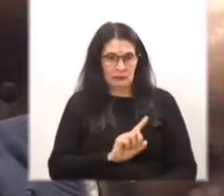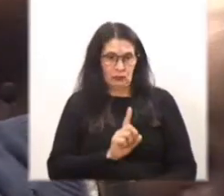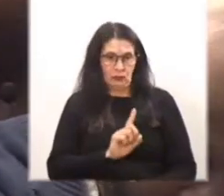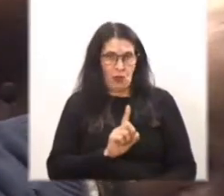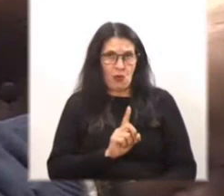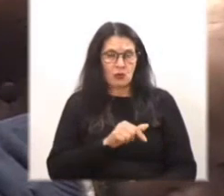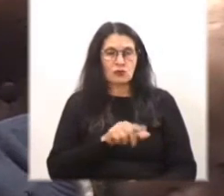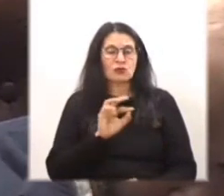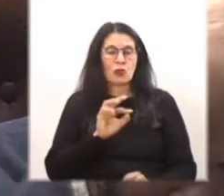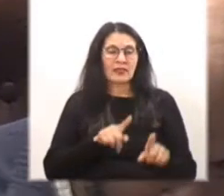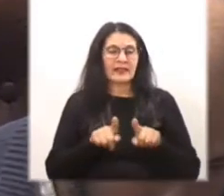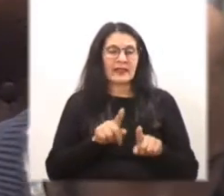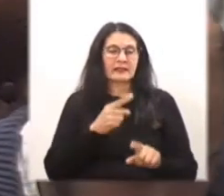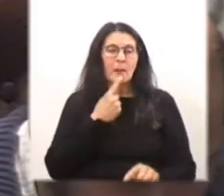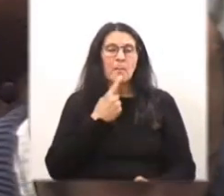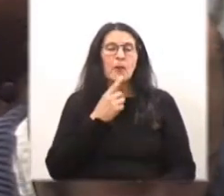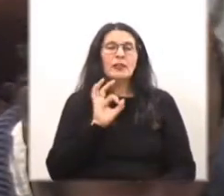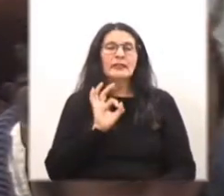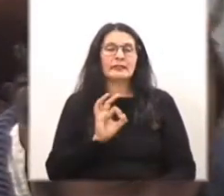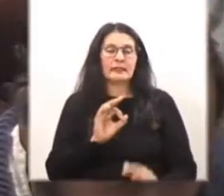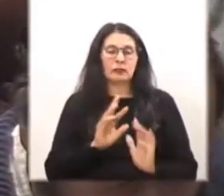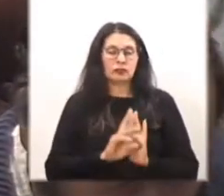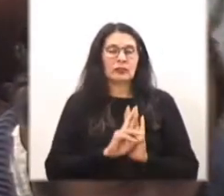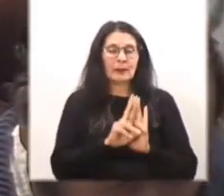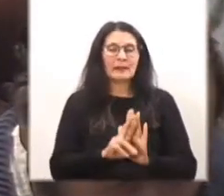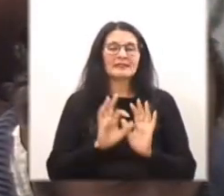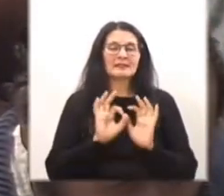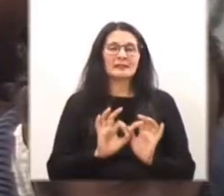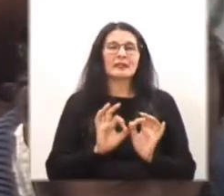son dirigentes políticos y cargos de representación,